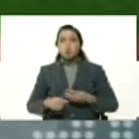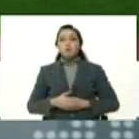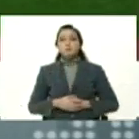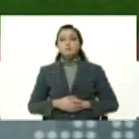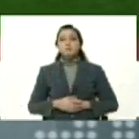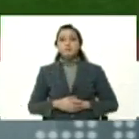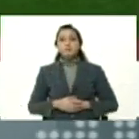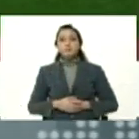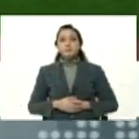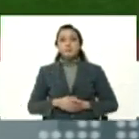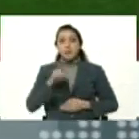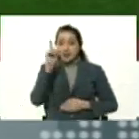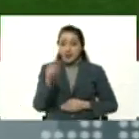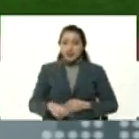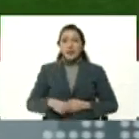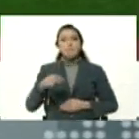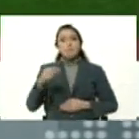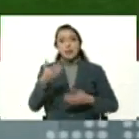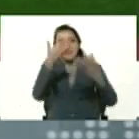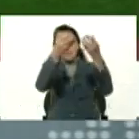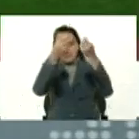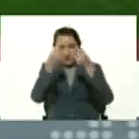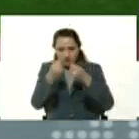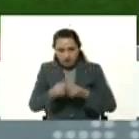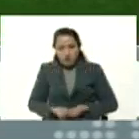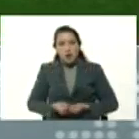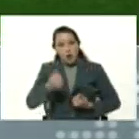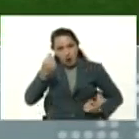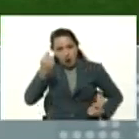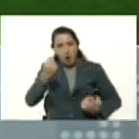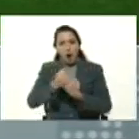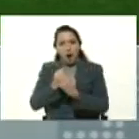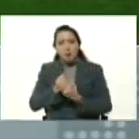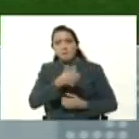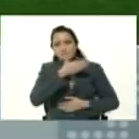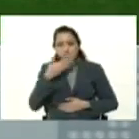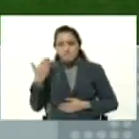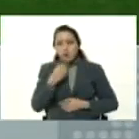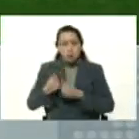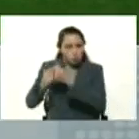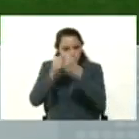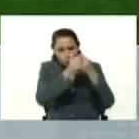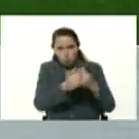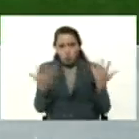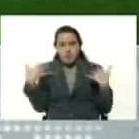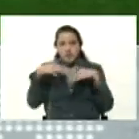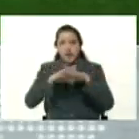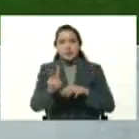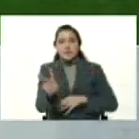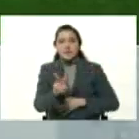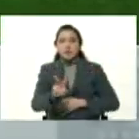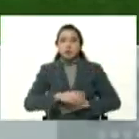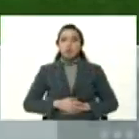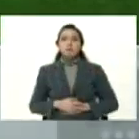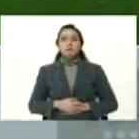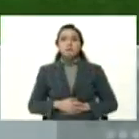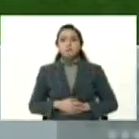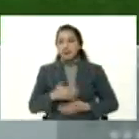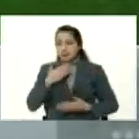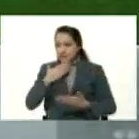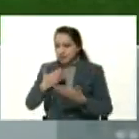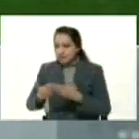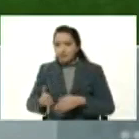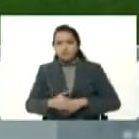vengan al mercado nacional a contribuir con la recuperación económica integral de Venezuela. Bueno, muchas